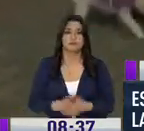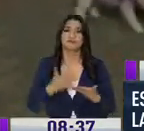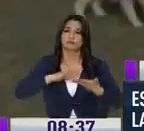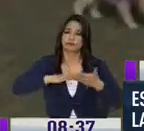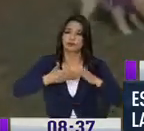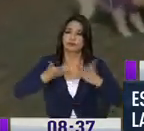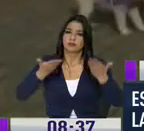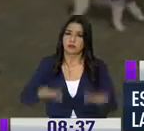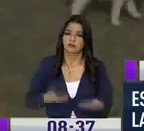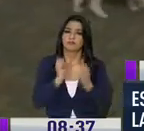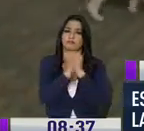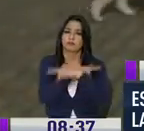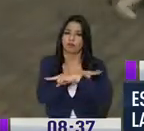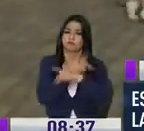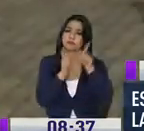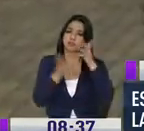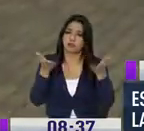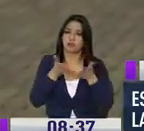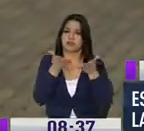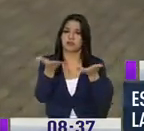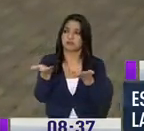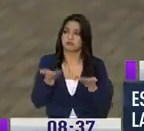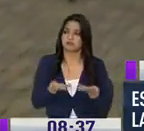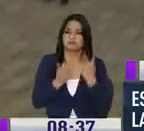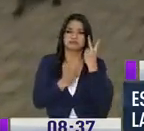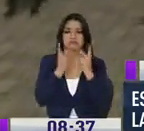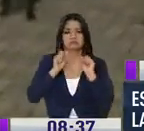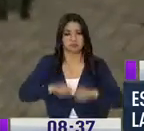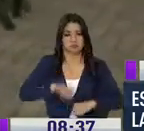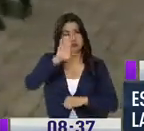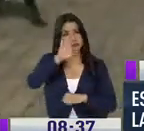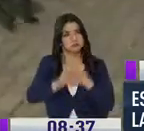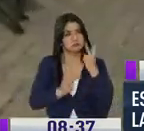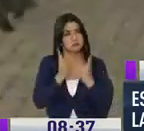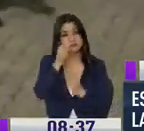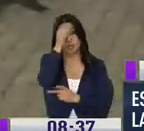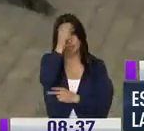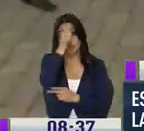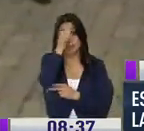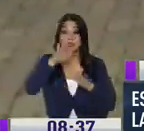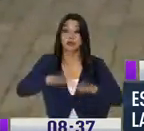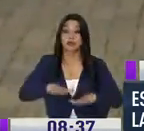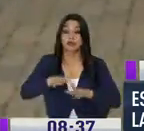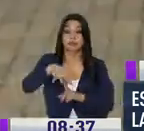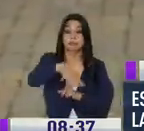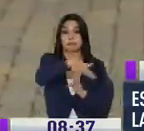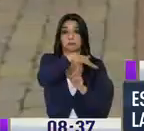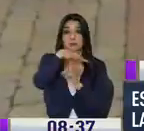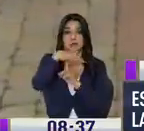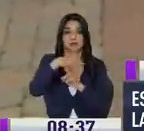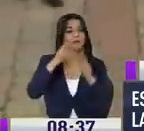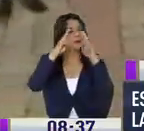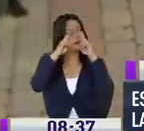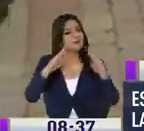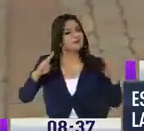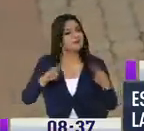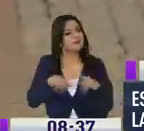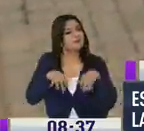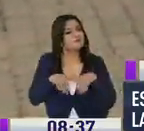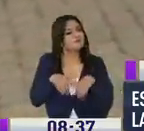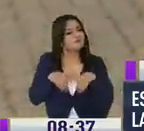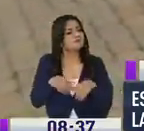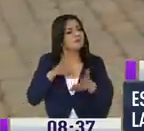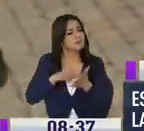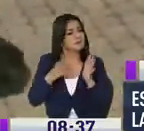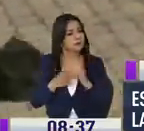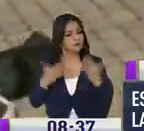comunidad mariscaleña y para la ciudadanía en general, para que nos vengan a visitar el día domingo aquí en este Parque Julio Andrade. Navidad Perruna, ¿qué quiere decir esto? ¿Tienen